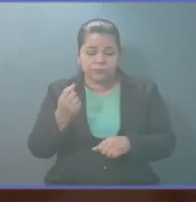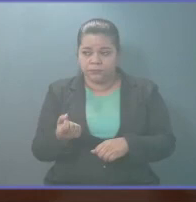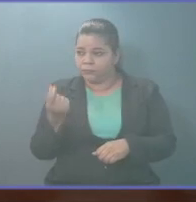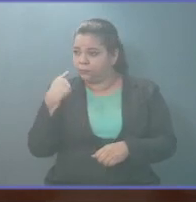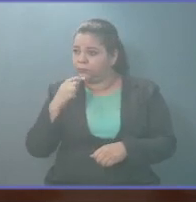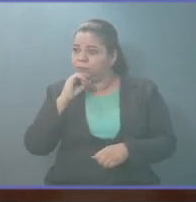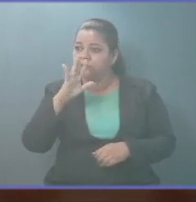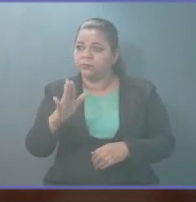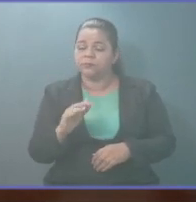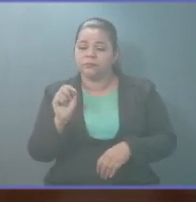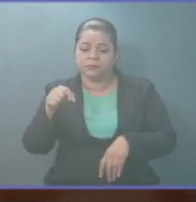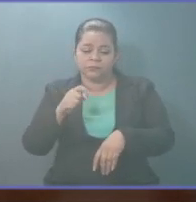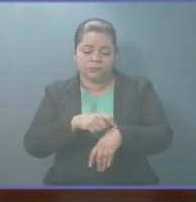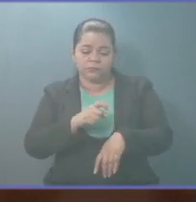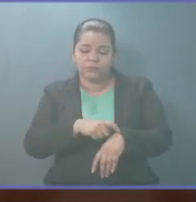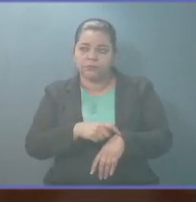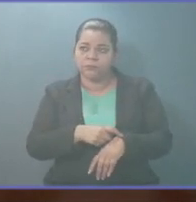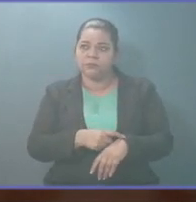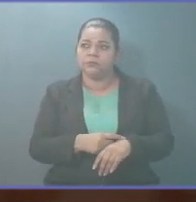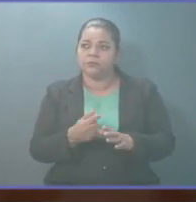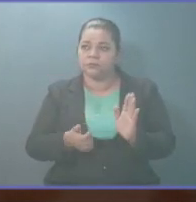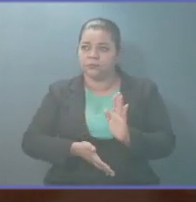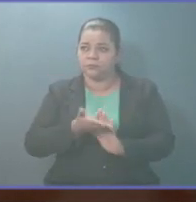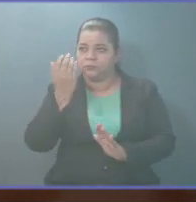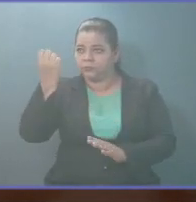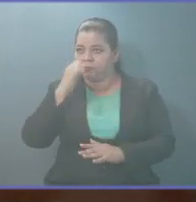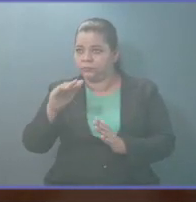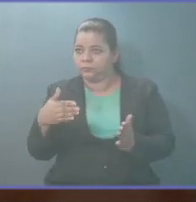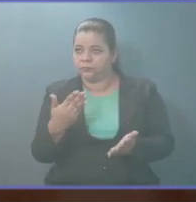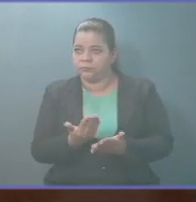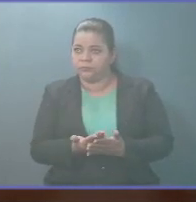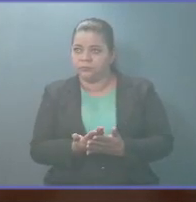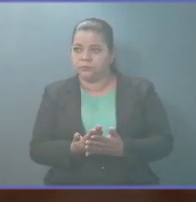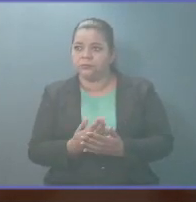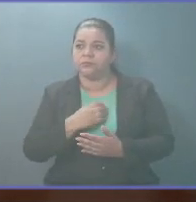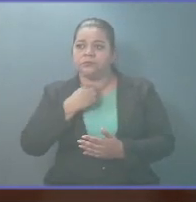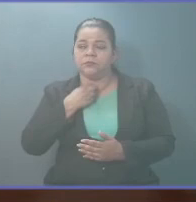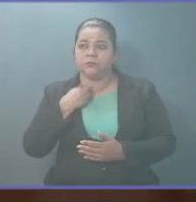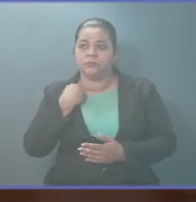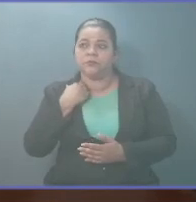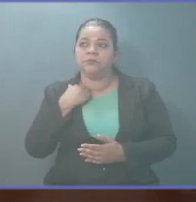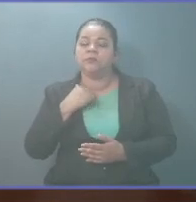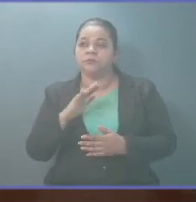juzgador. Esa es la diferencia. Por eso es que mi propuesta